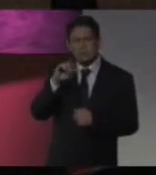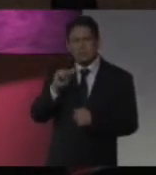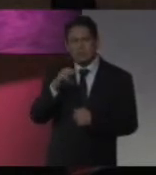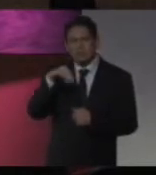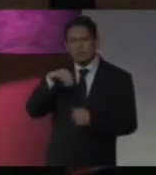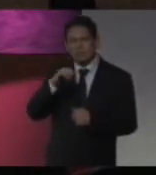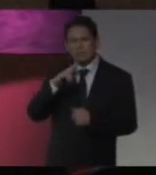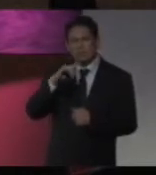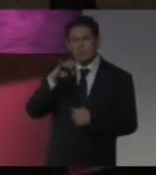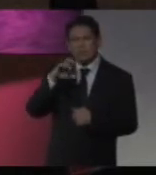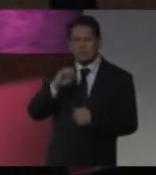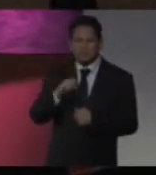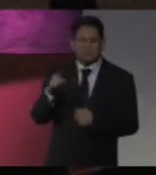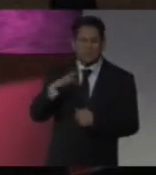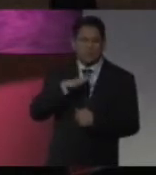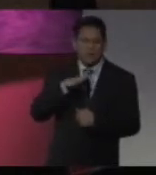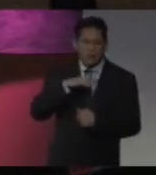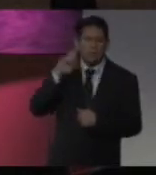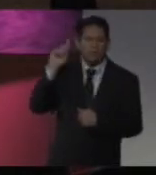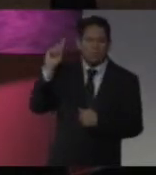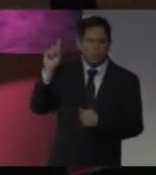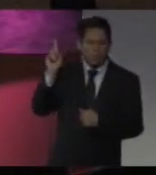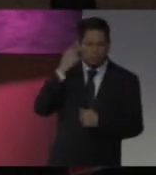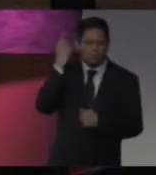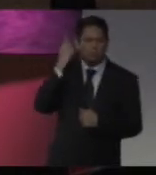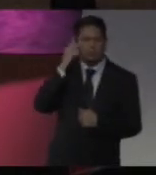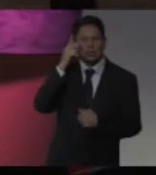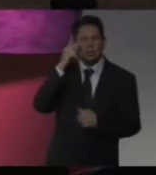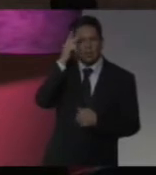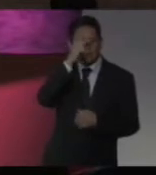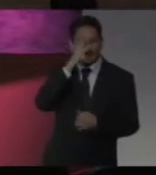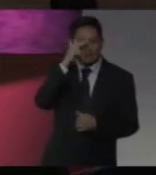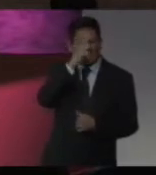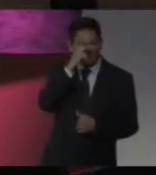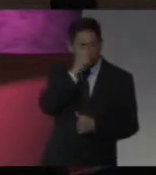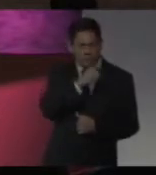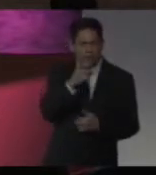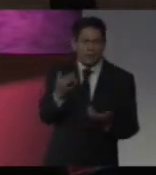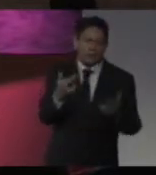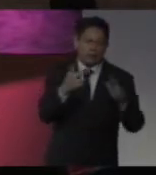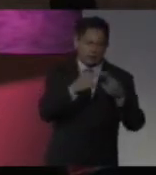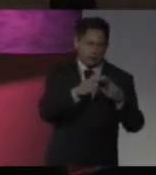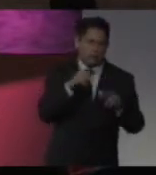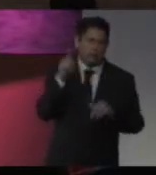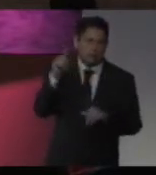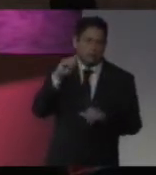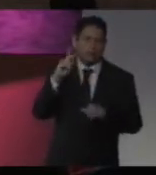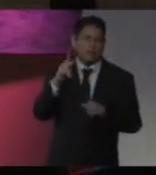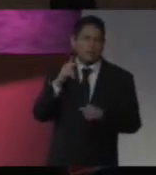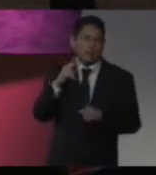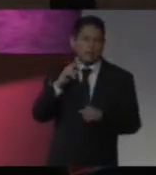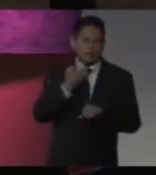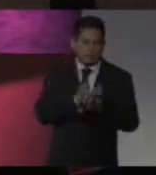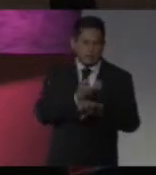con postdoctorado en Psicología y Sociología de las Religiones de la Universidad de Harvard. Es profesora visitante